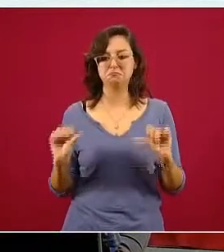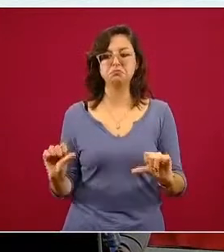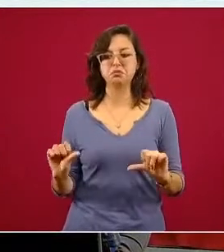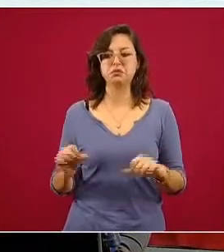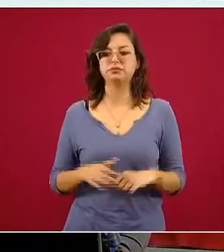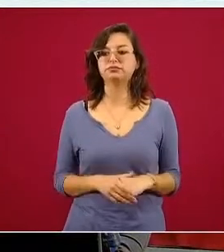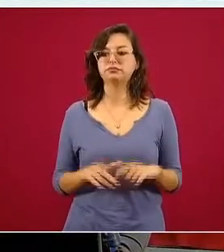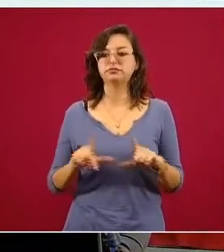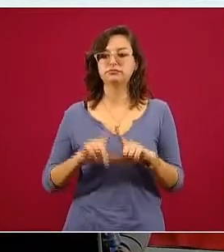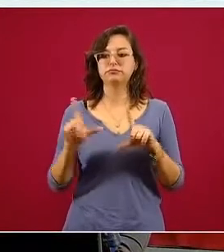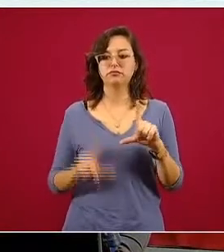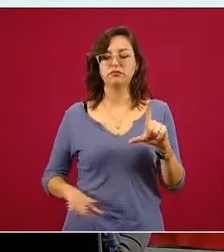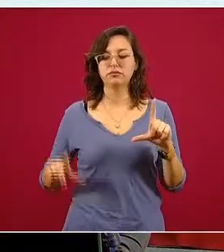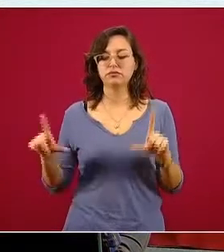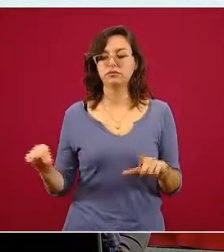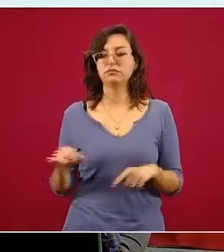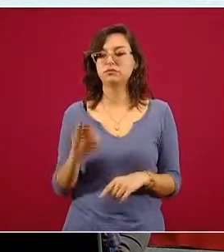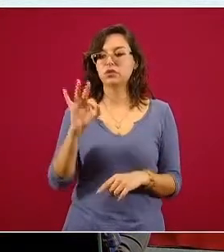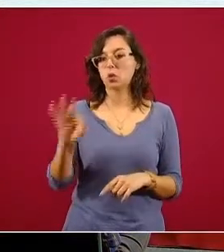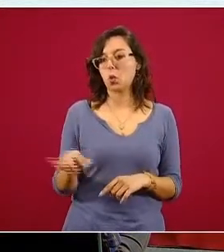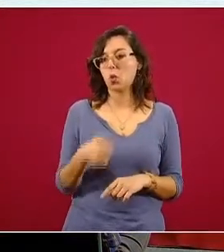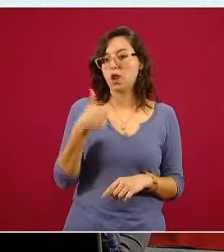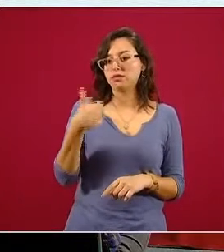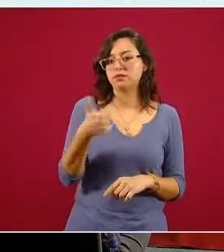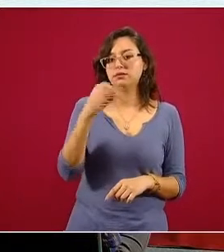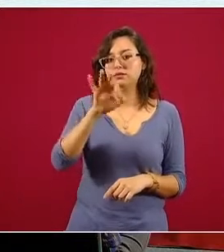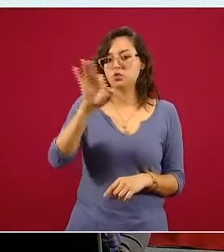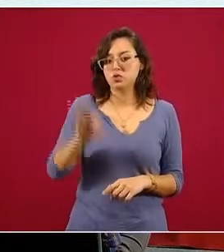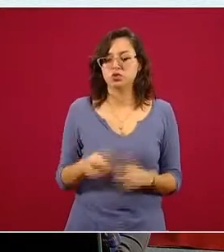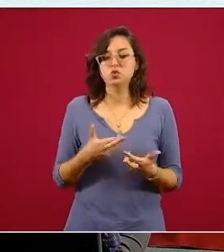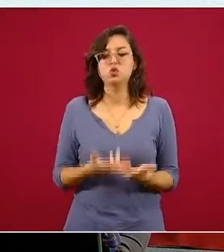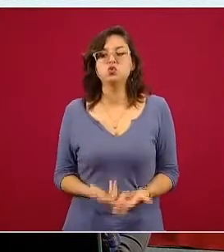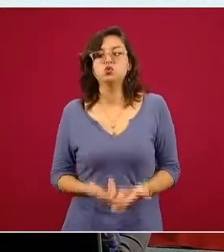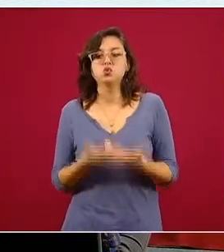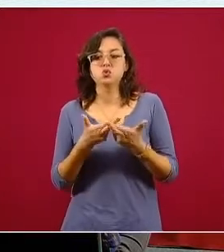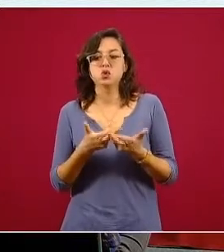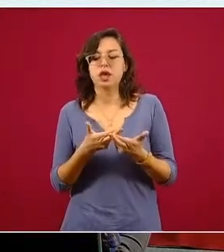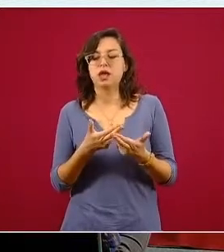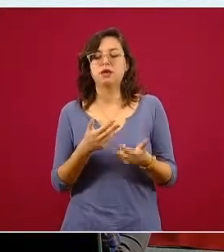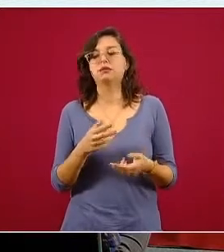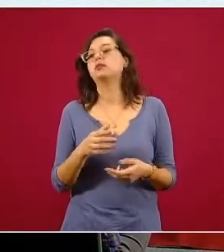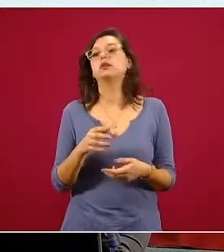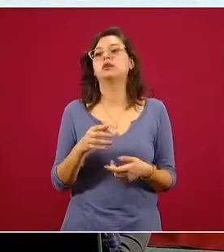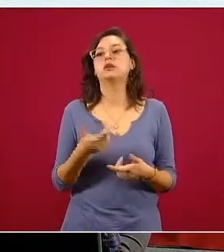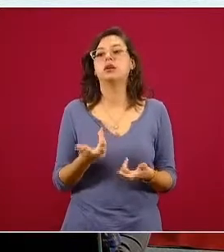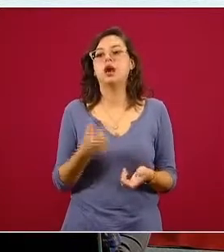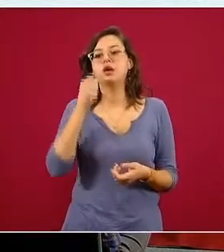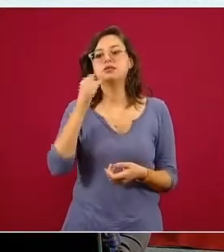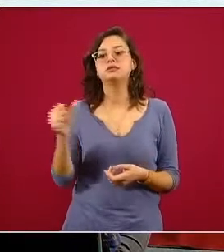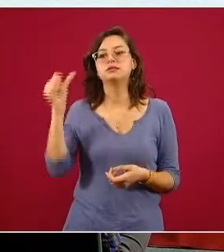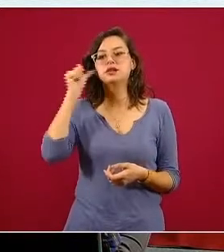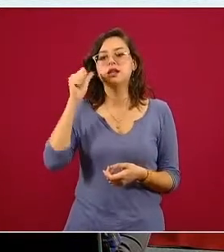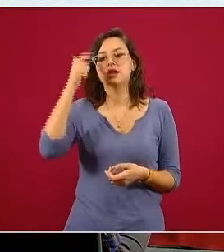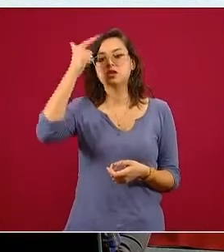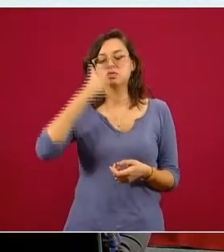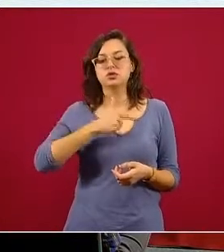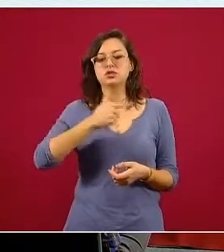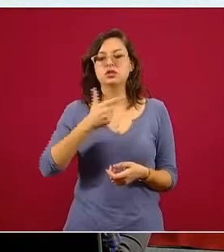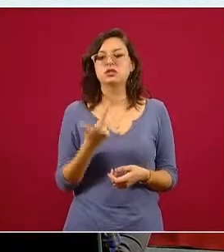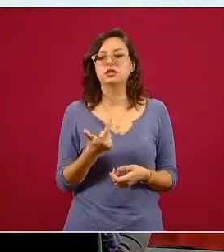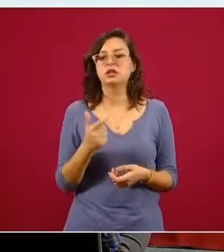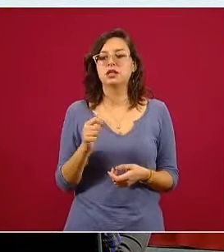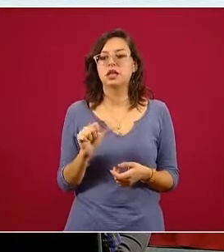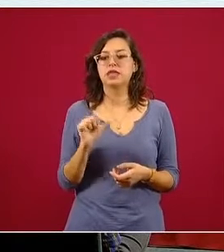nacional, la ocupación es del 46%, teniendo disponibles al corte de ayer a la medianoche